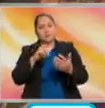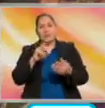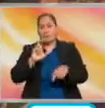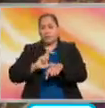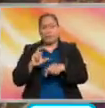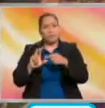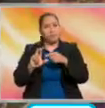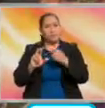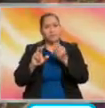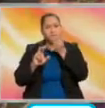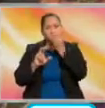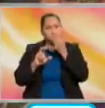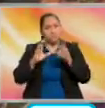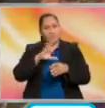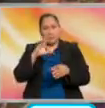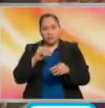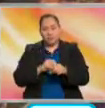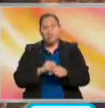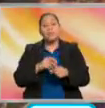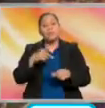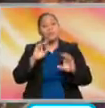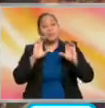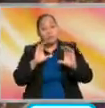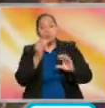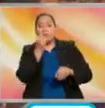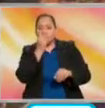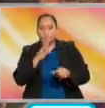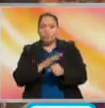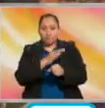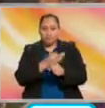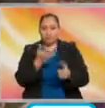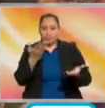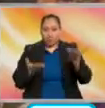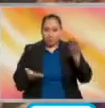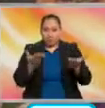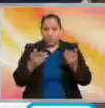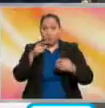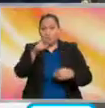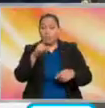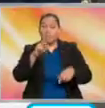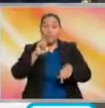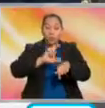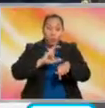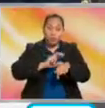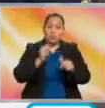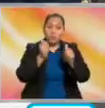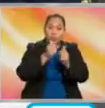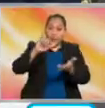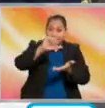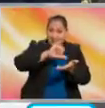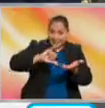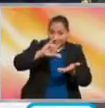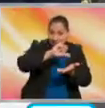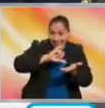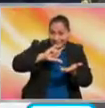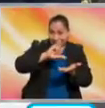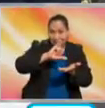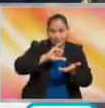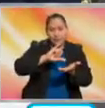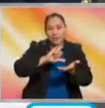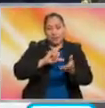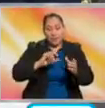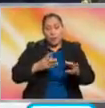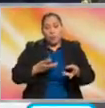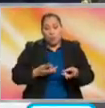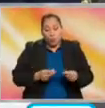buen alimento. Ojo, lo tenemos que comer a discreción porque si comemos un huevo cocido, el huevo cocido es de más difícil